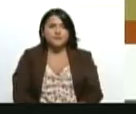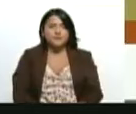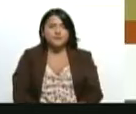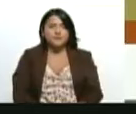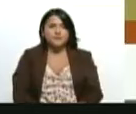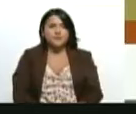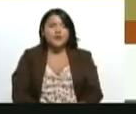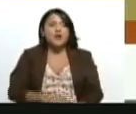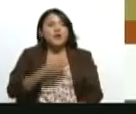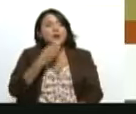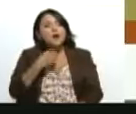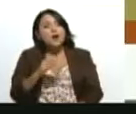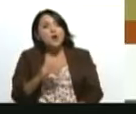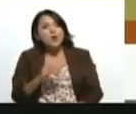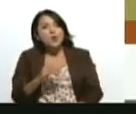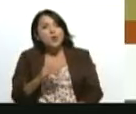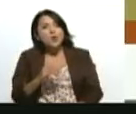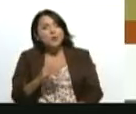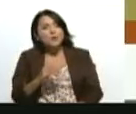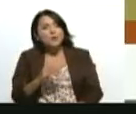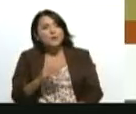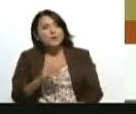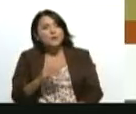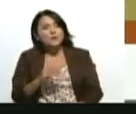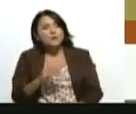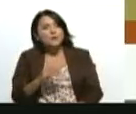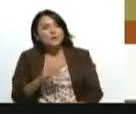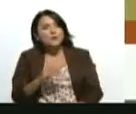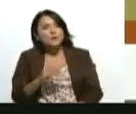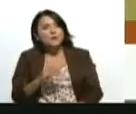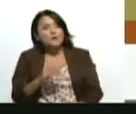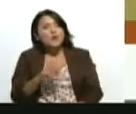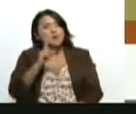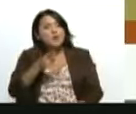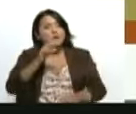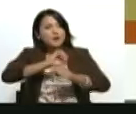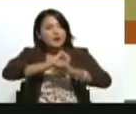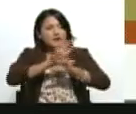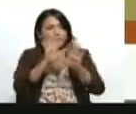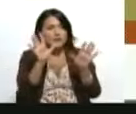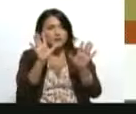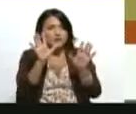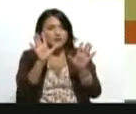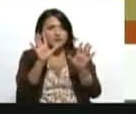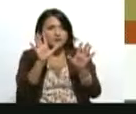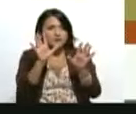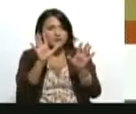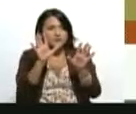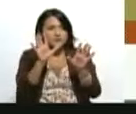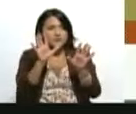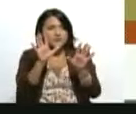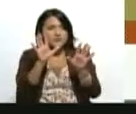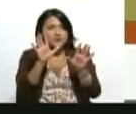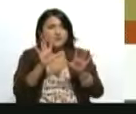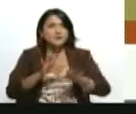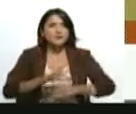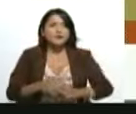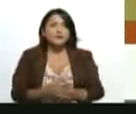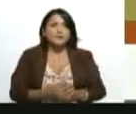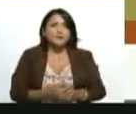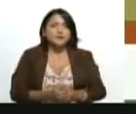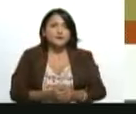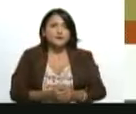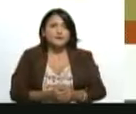La juventud debe tener claro esto, ¿eh? Rafael Caldera, un social cristiano, de esos que